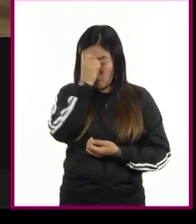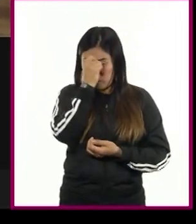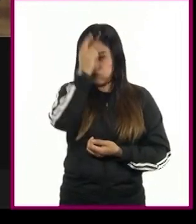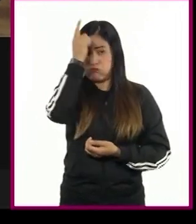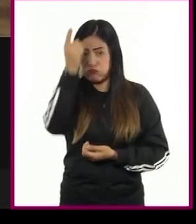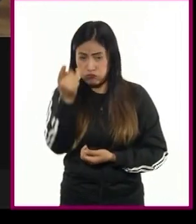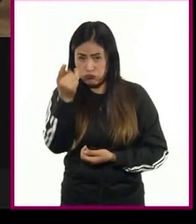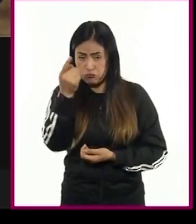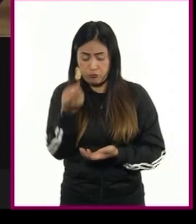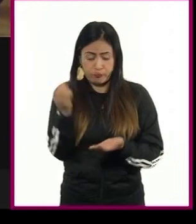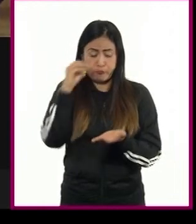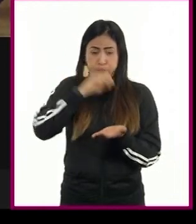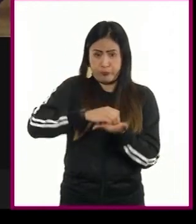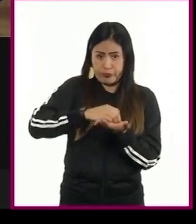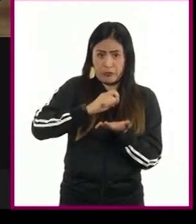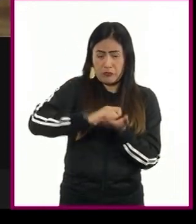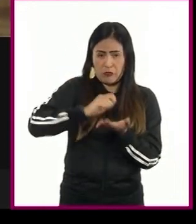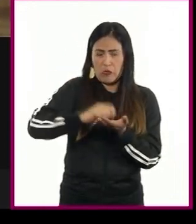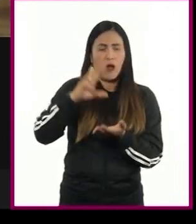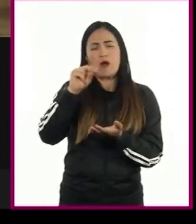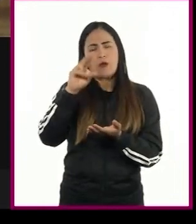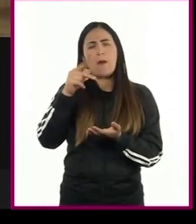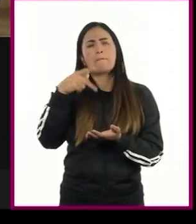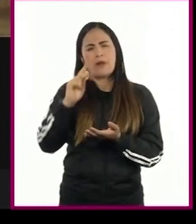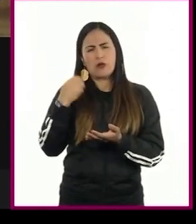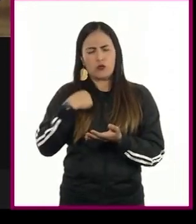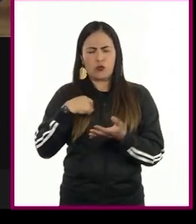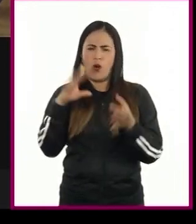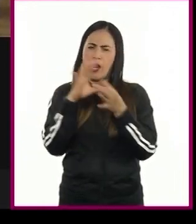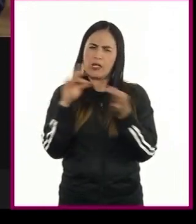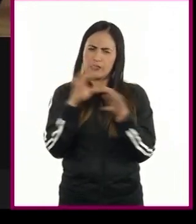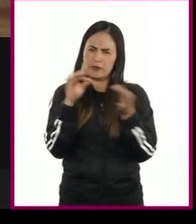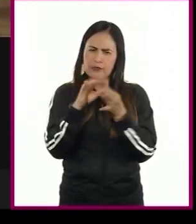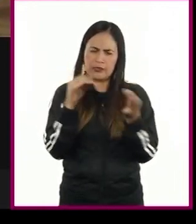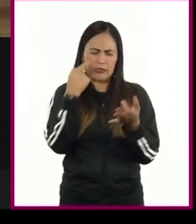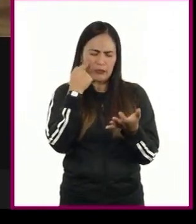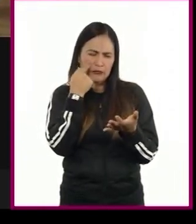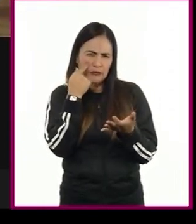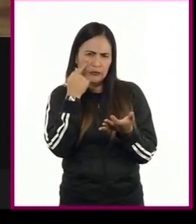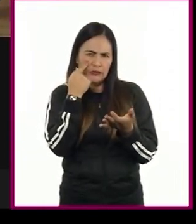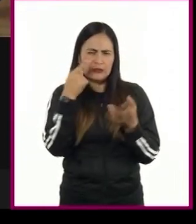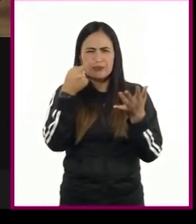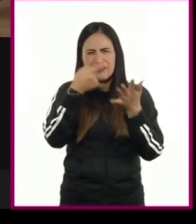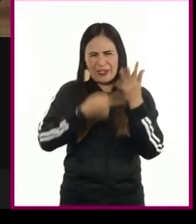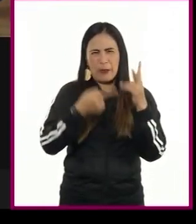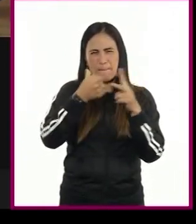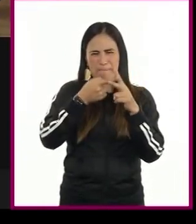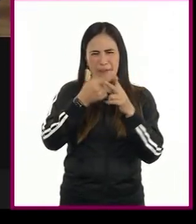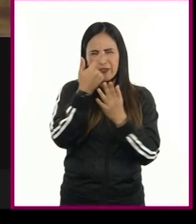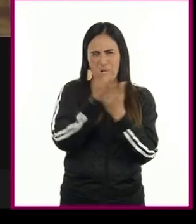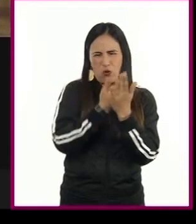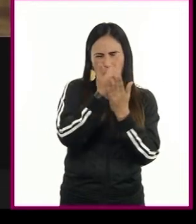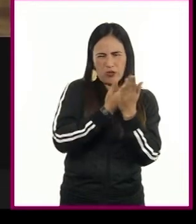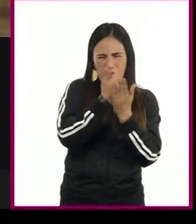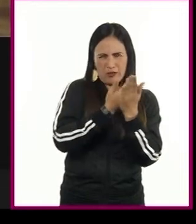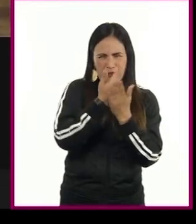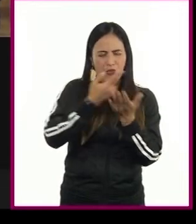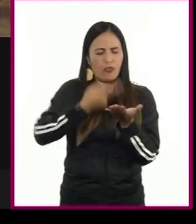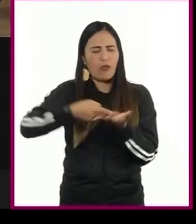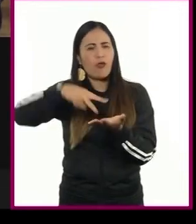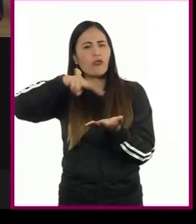doble, sí fue el primero en explicar teórica y completamente la contabilidad por partida doble, a lo que